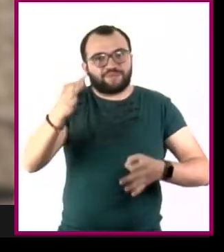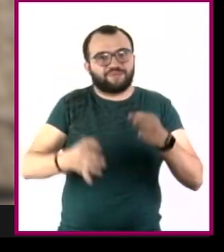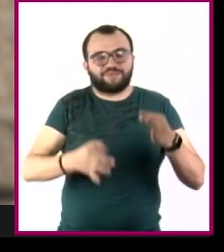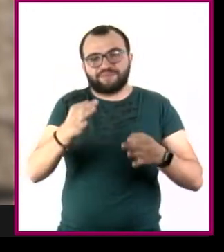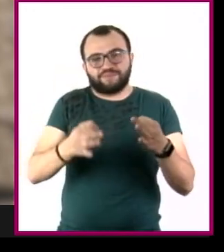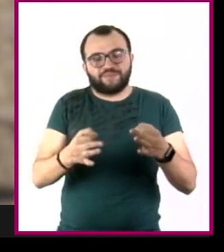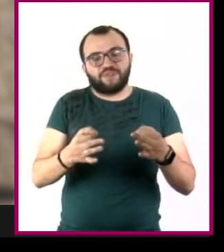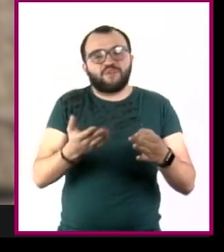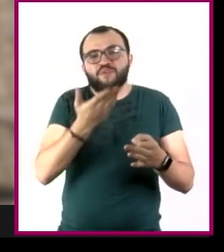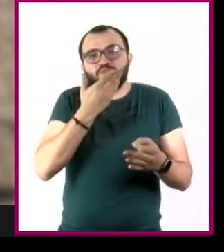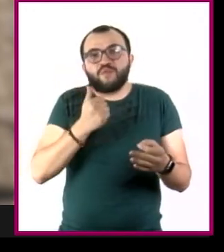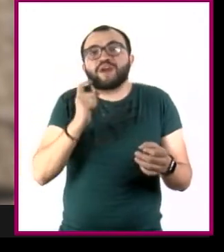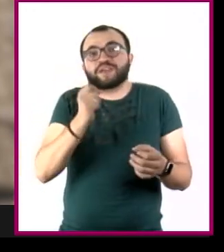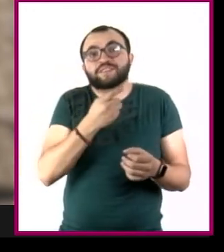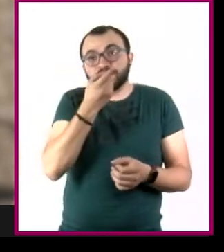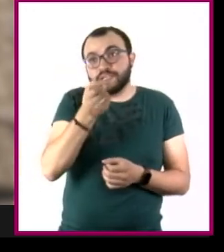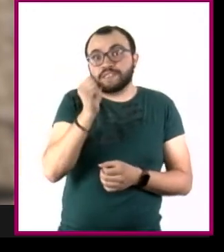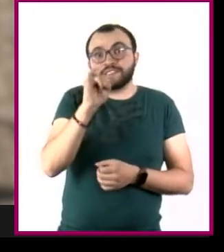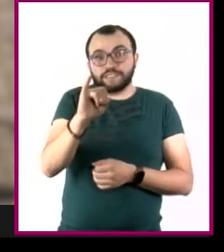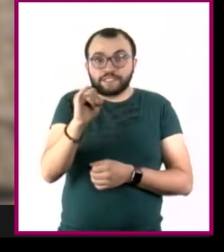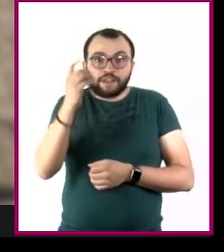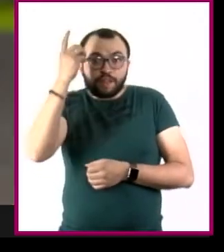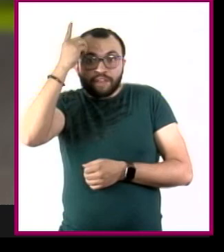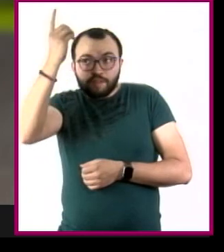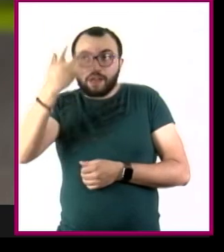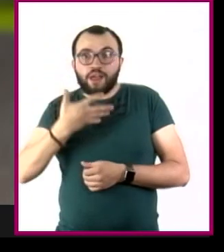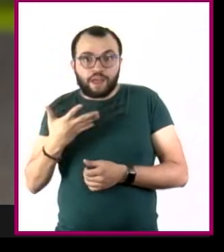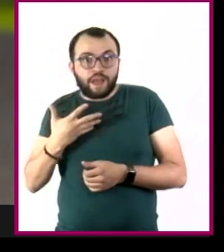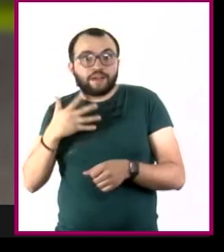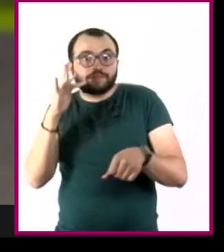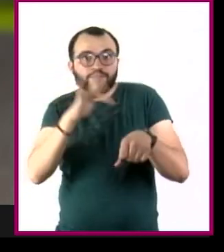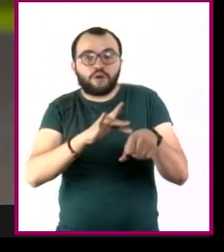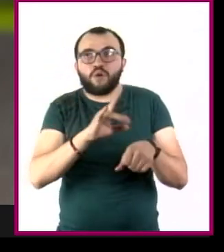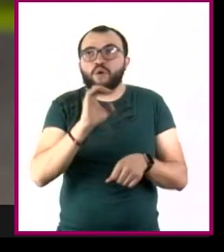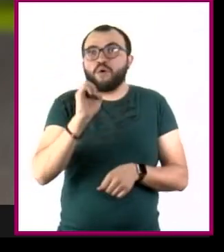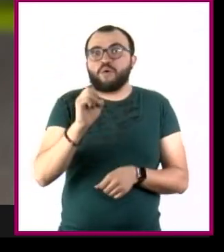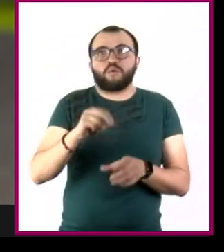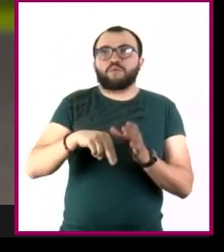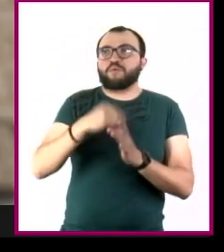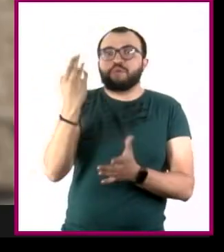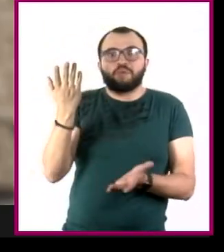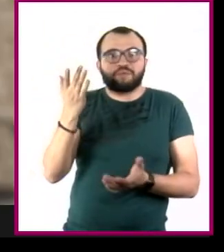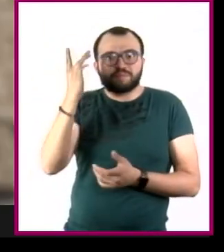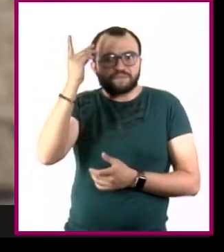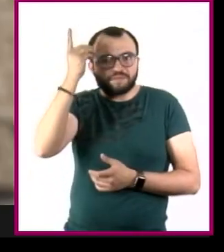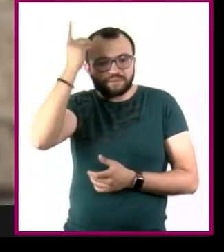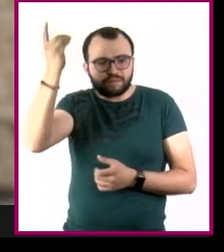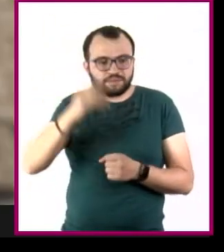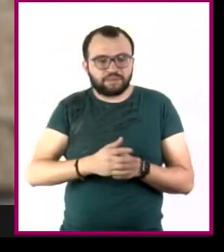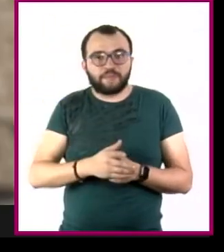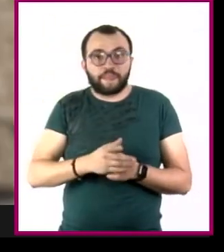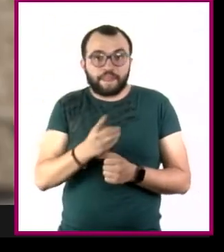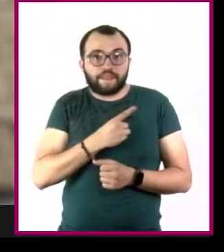que no existe. Seguiremos investigando, mejorando la fuerza de nuestros argumentos y aprovechando